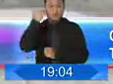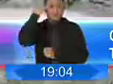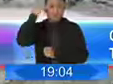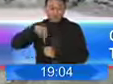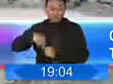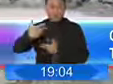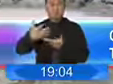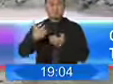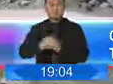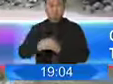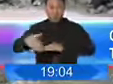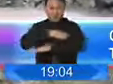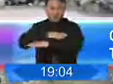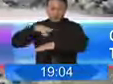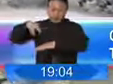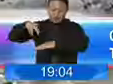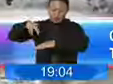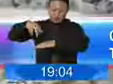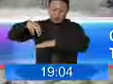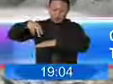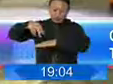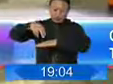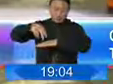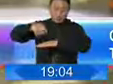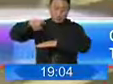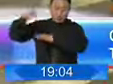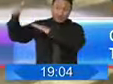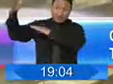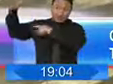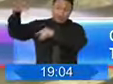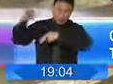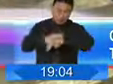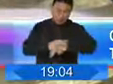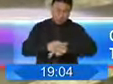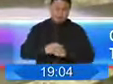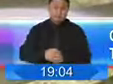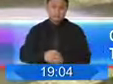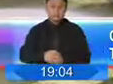que intentó cruzar la carretera. Él tenía,